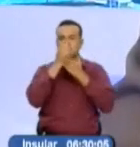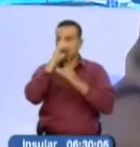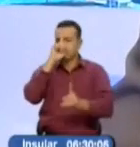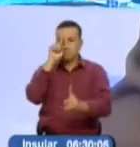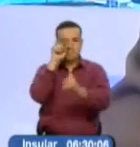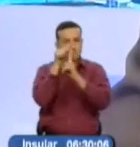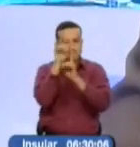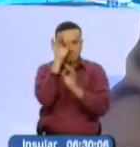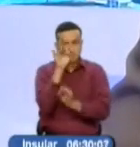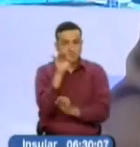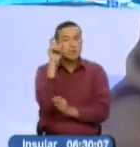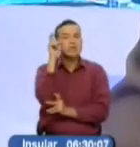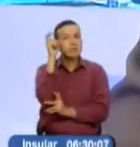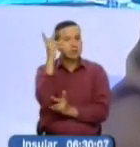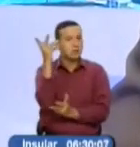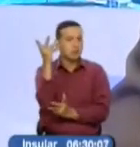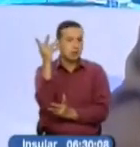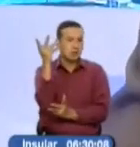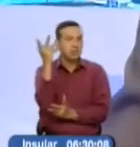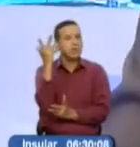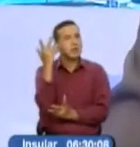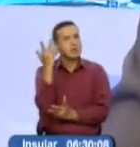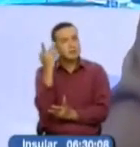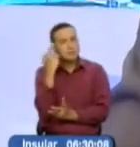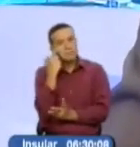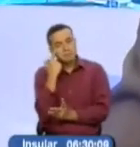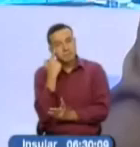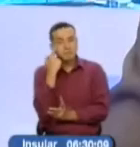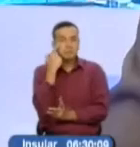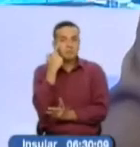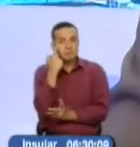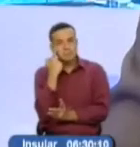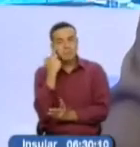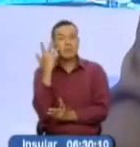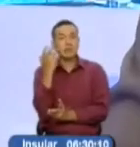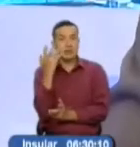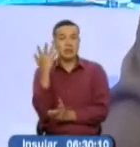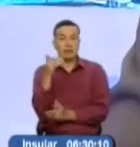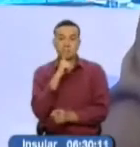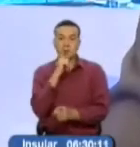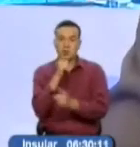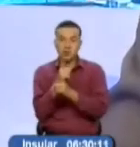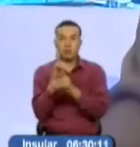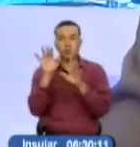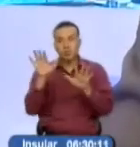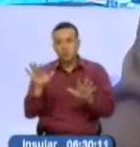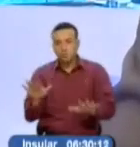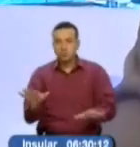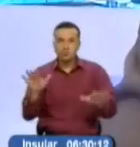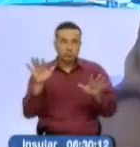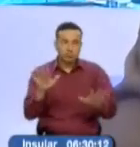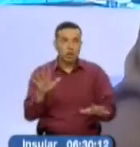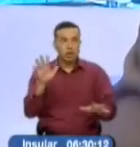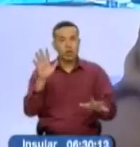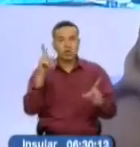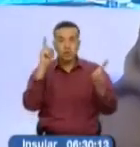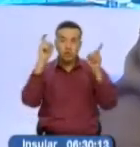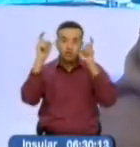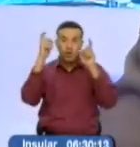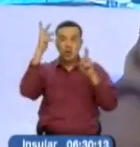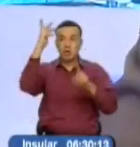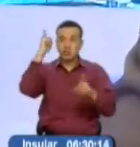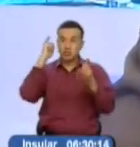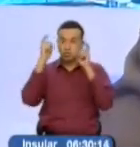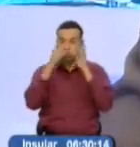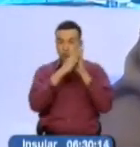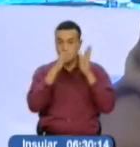eh Me parece que ha dado muestras de querer atenuar ciertas regulaciones que hubo en